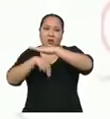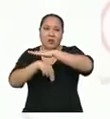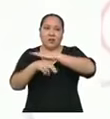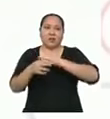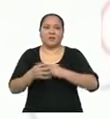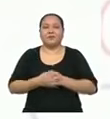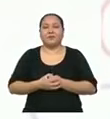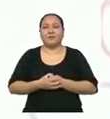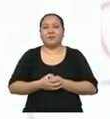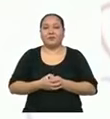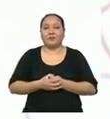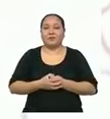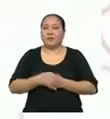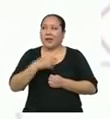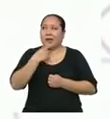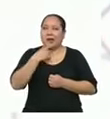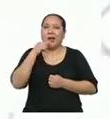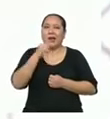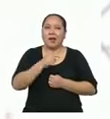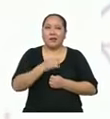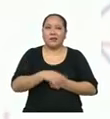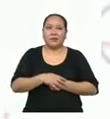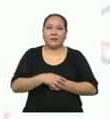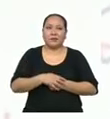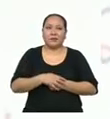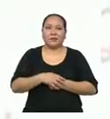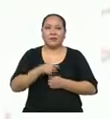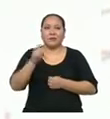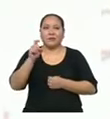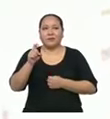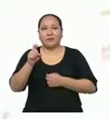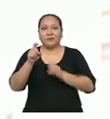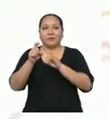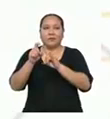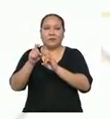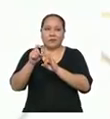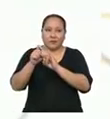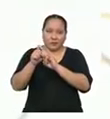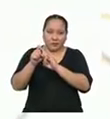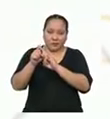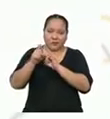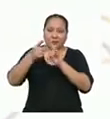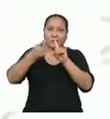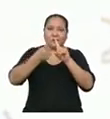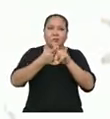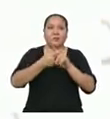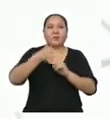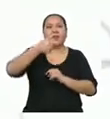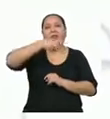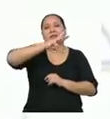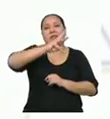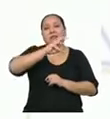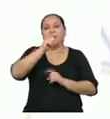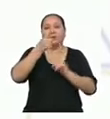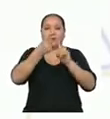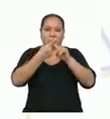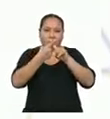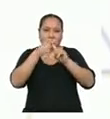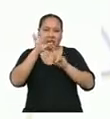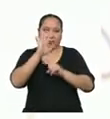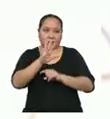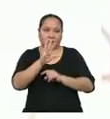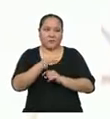de datos. Entonces, para calcular la nota promedio de los estudiantes aceptados, tenemos que multiplicar 16 por 5, que es la